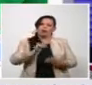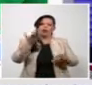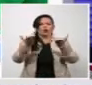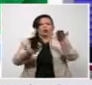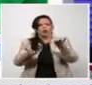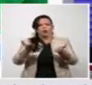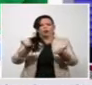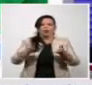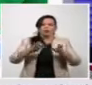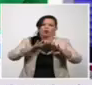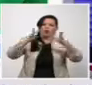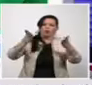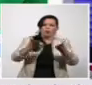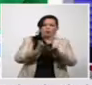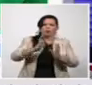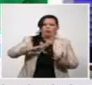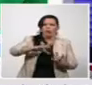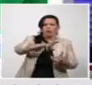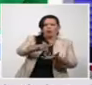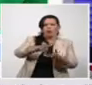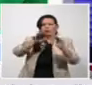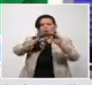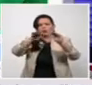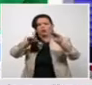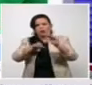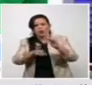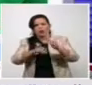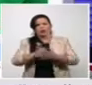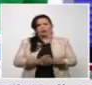2,2%, inferior a la de las Américas, de